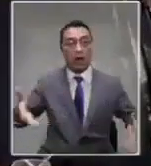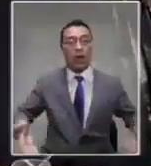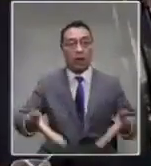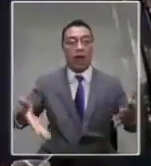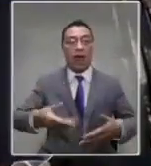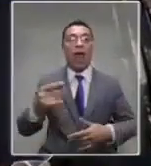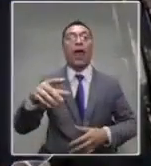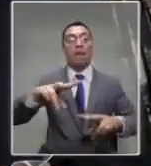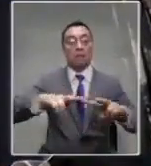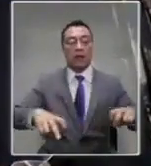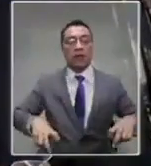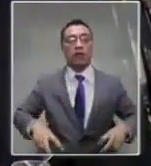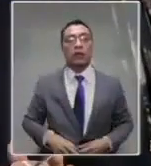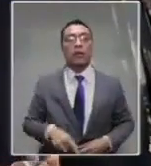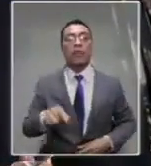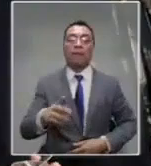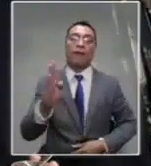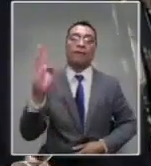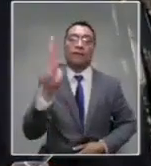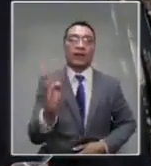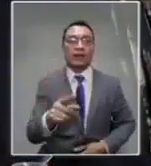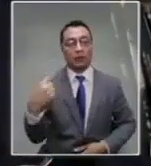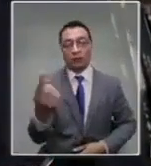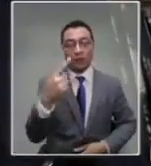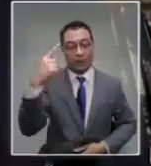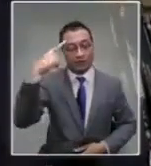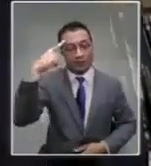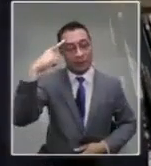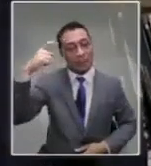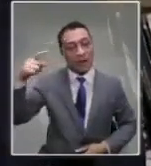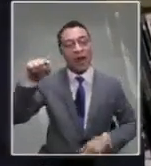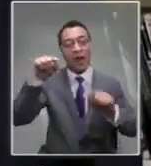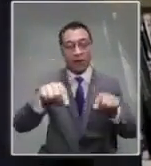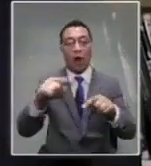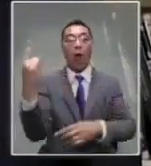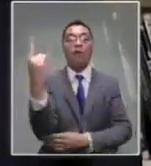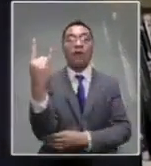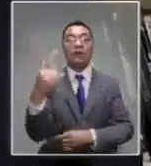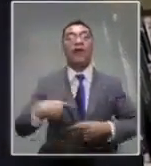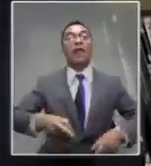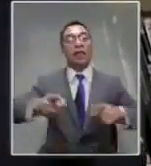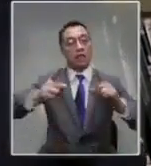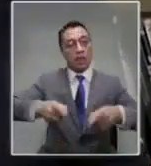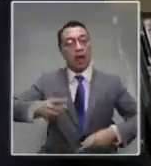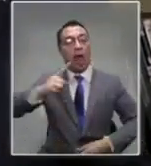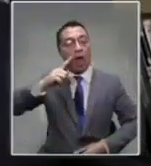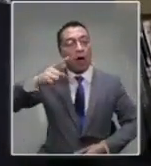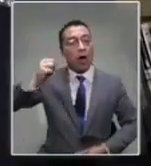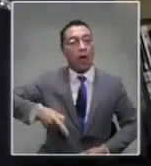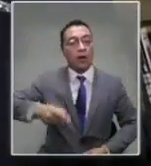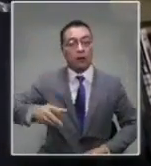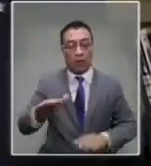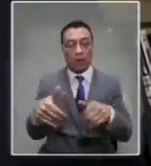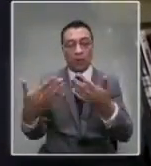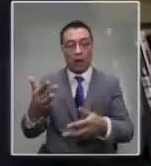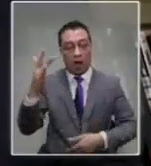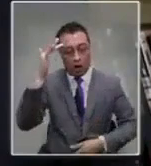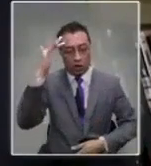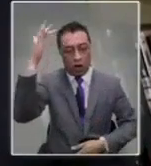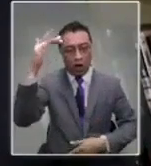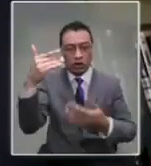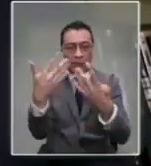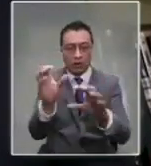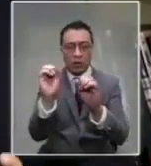la investigación específicamente? Bueno, básicamente nosotros pensamos que las universidades tienen la obligación de crear